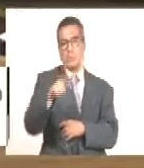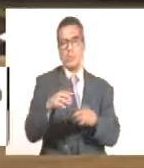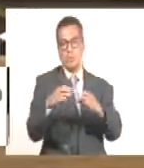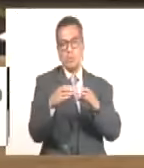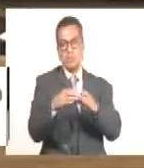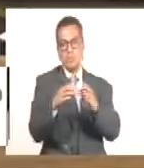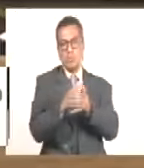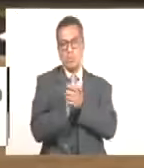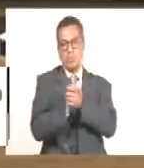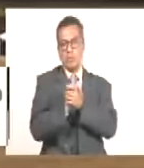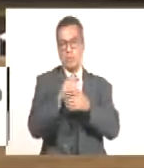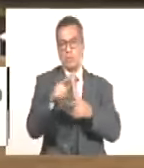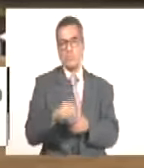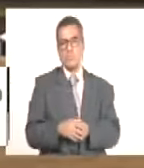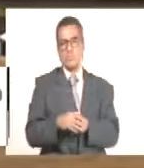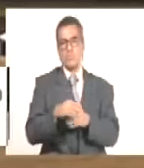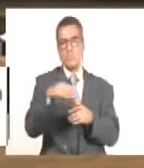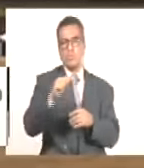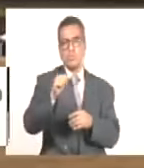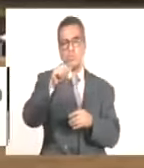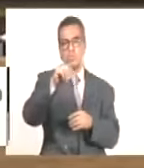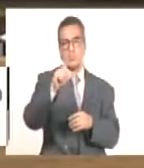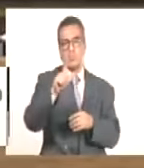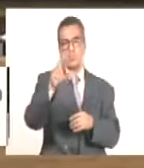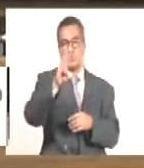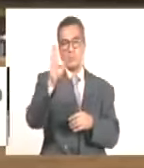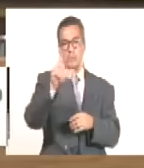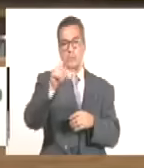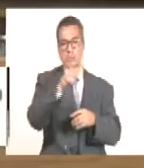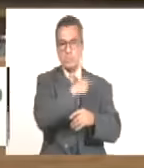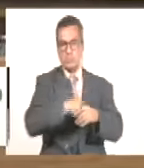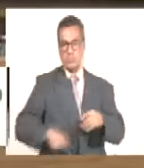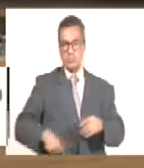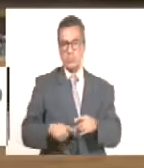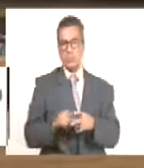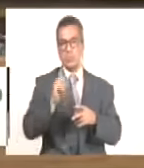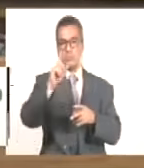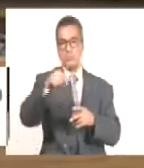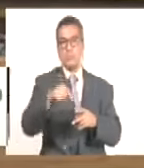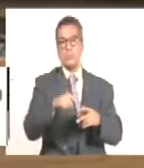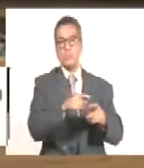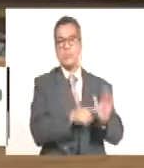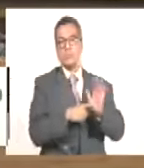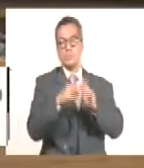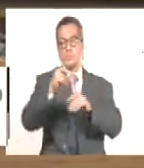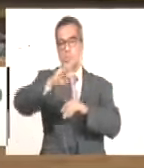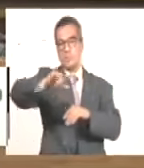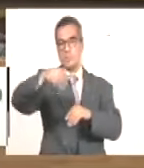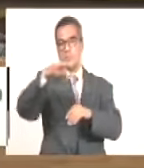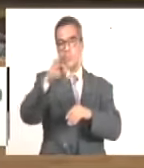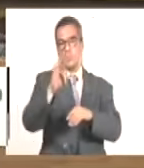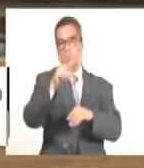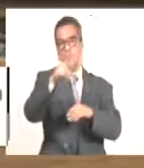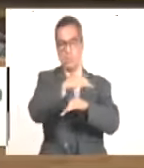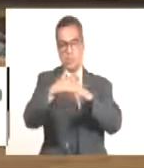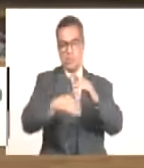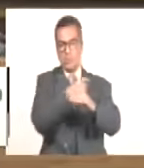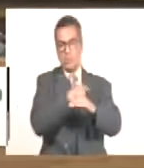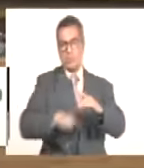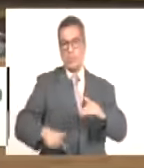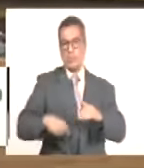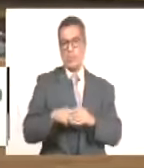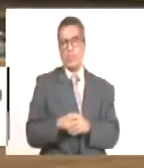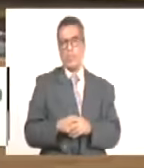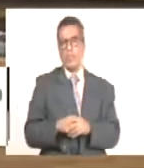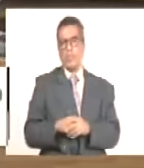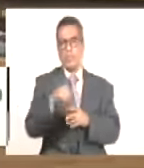grupo de amistad con Azerbaiyán lo preside, por supuesto, el diputado Jesús Faría y cuenta con la vicepresidencia